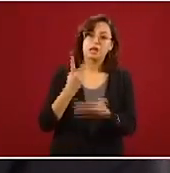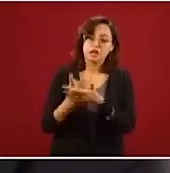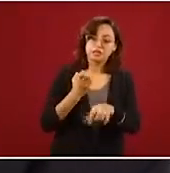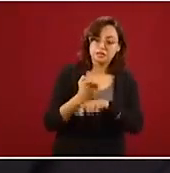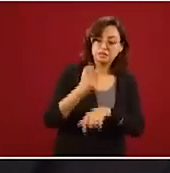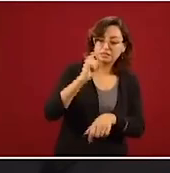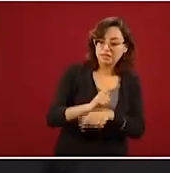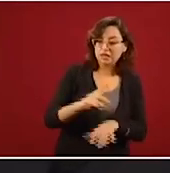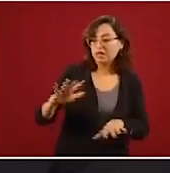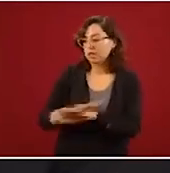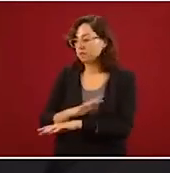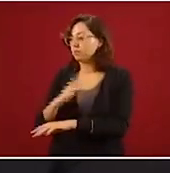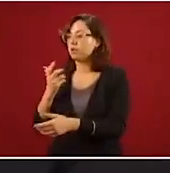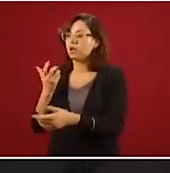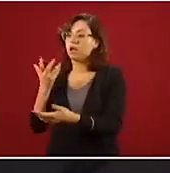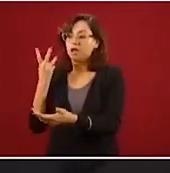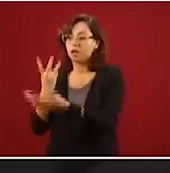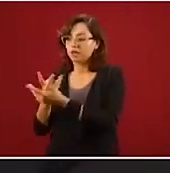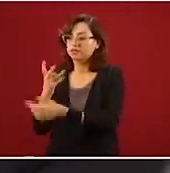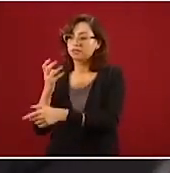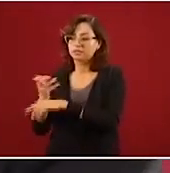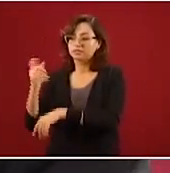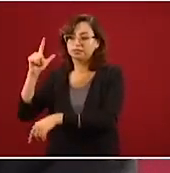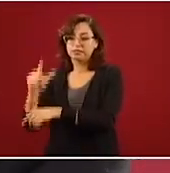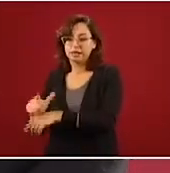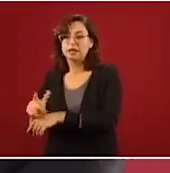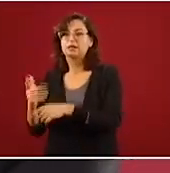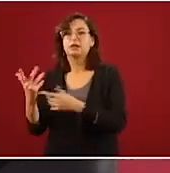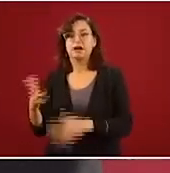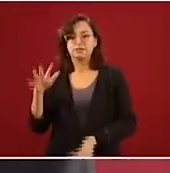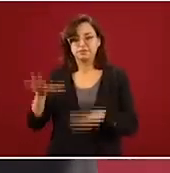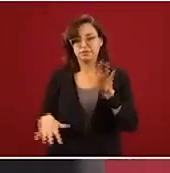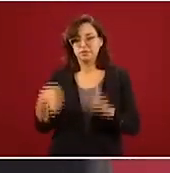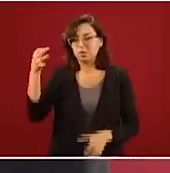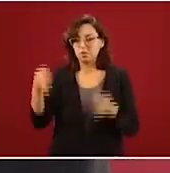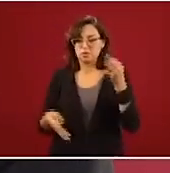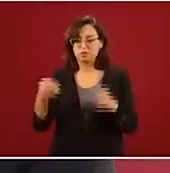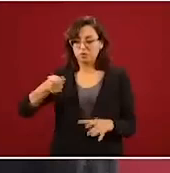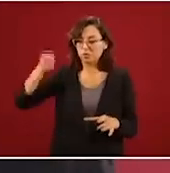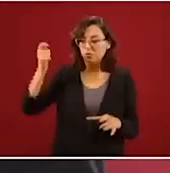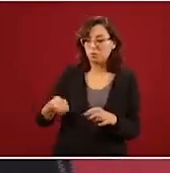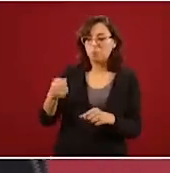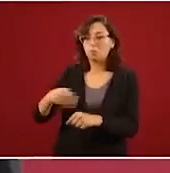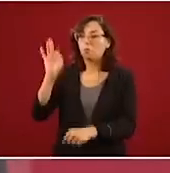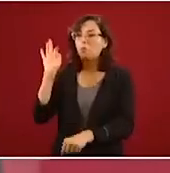federales, jueces que dan estos amparos. También esto